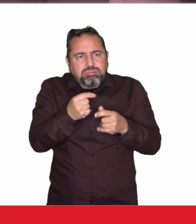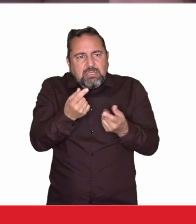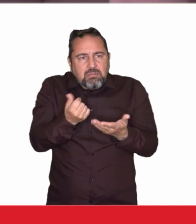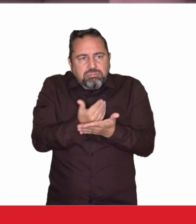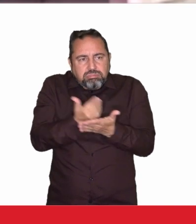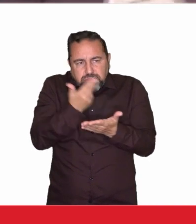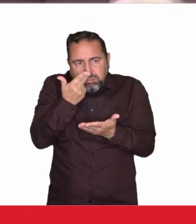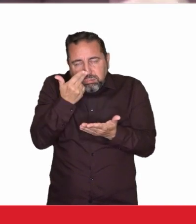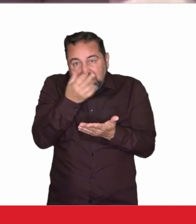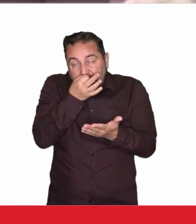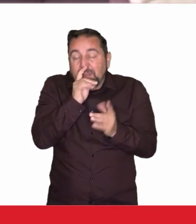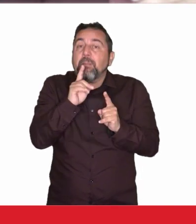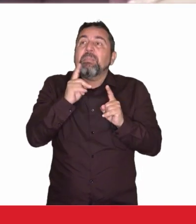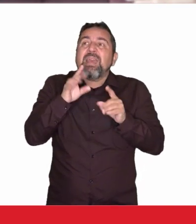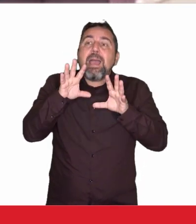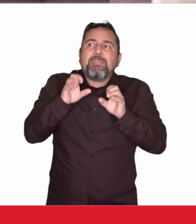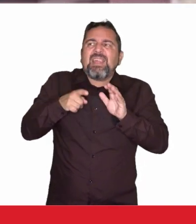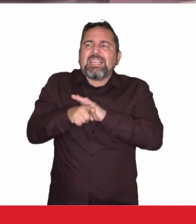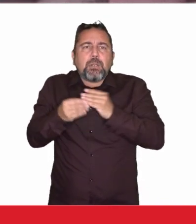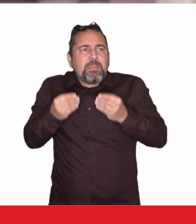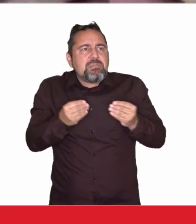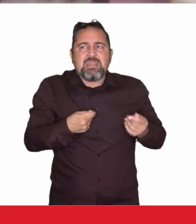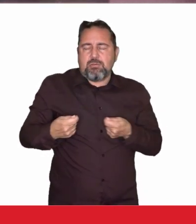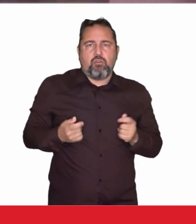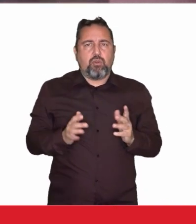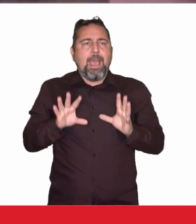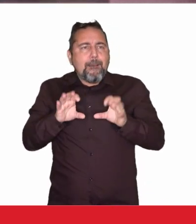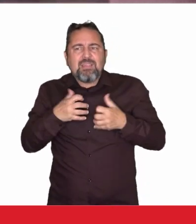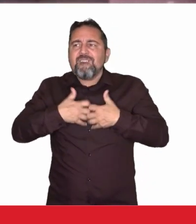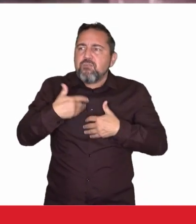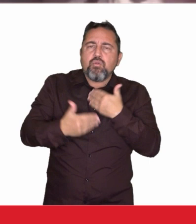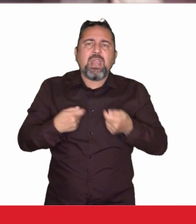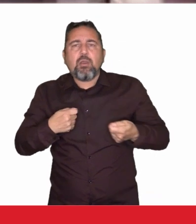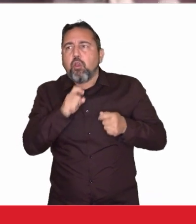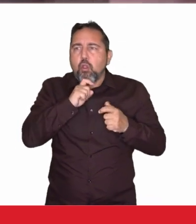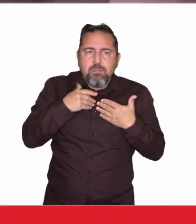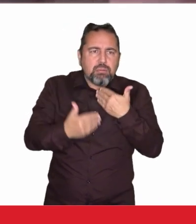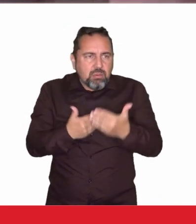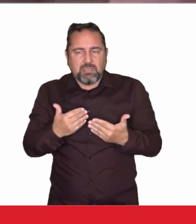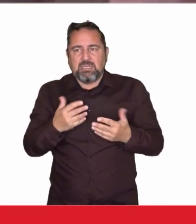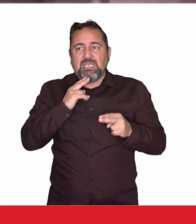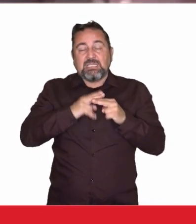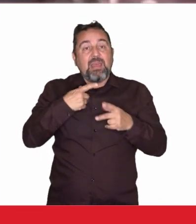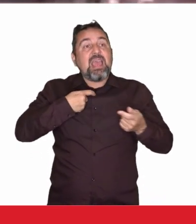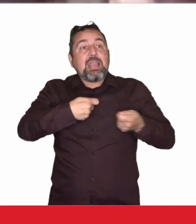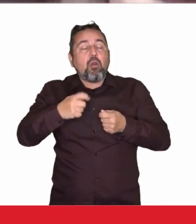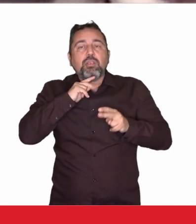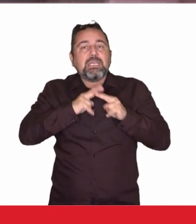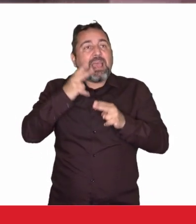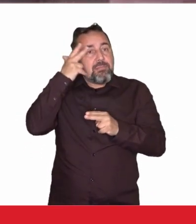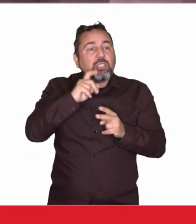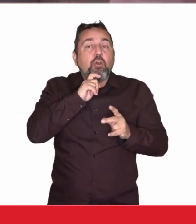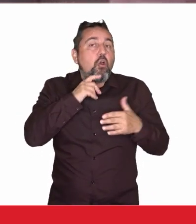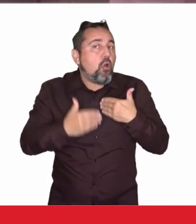veces tiene mucha necesidad de ganar dinero y lo entendemos, pero al principio tienes que aprender a gestionar bien el negocio. Tienes que aprender cómo funciona bien tu negocio. Tienes que aprender bien